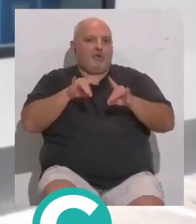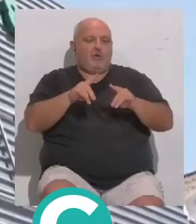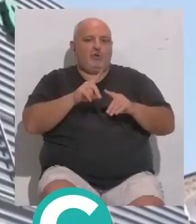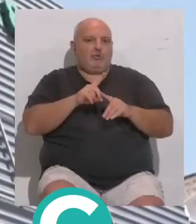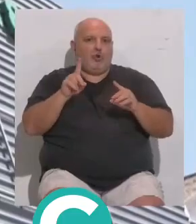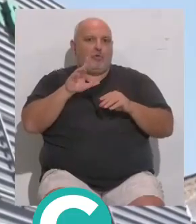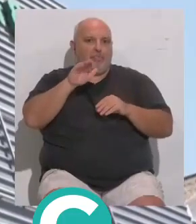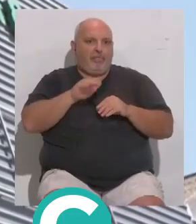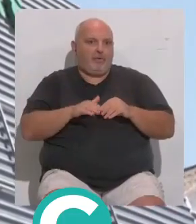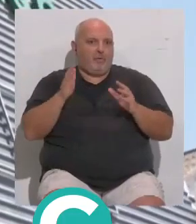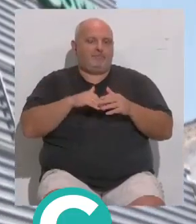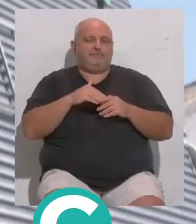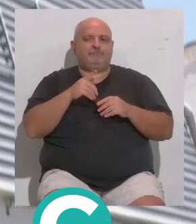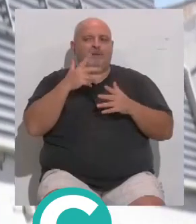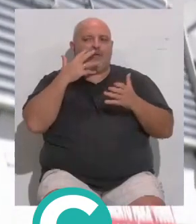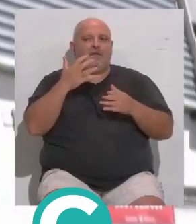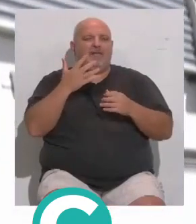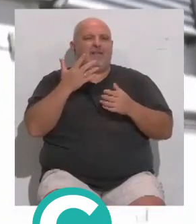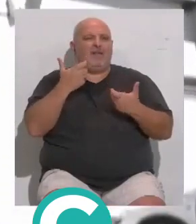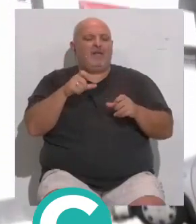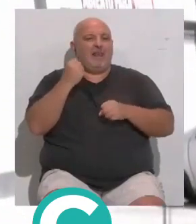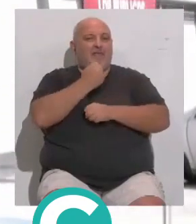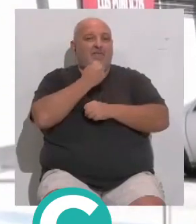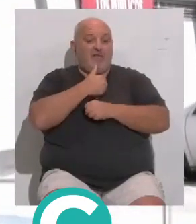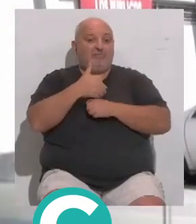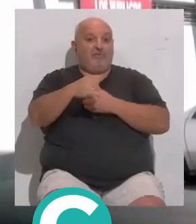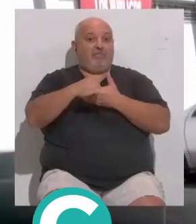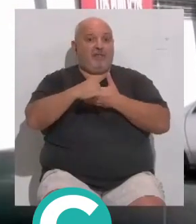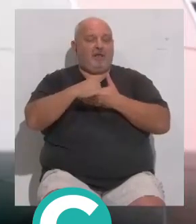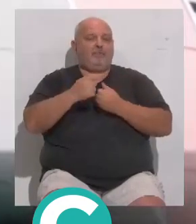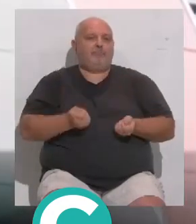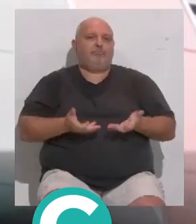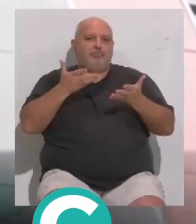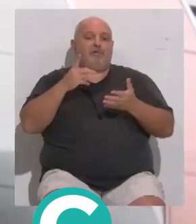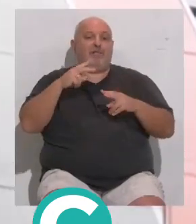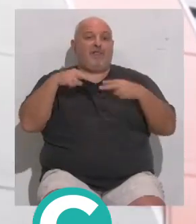mantienen. Una subida que se notará sobre todo en la Navidad y que quizás deje